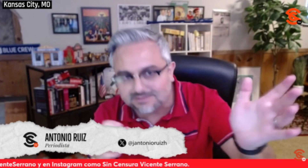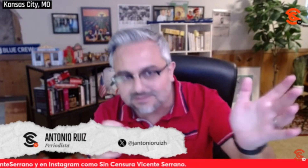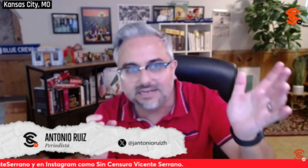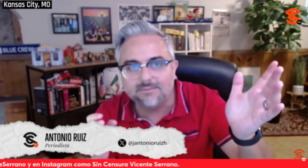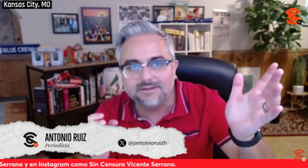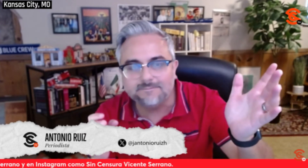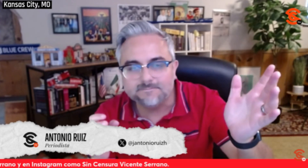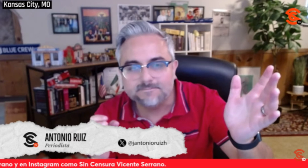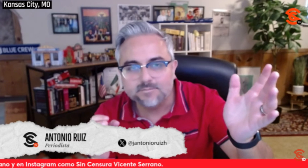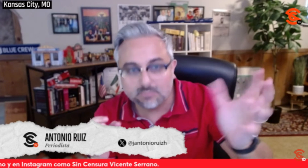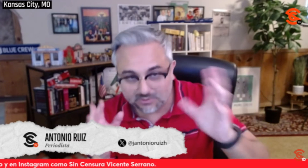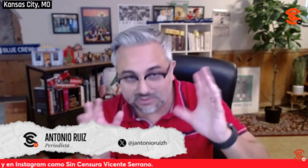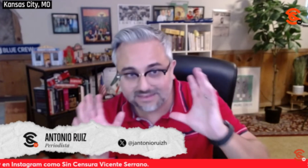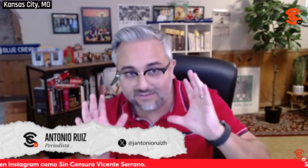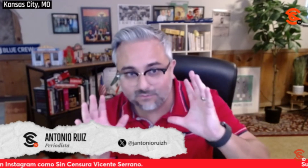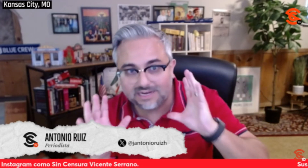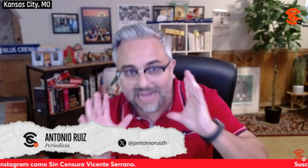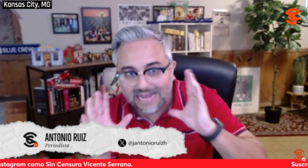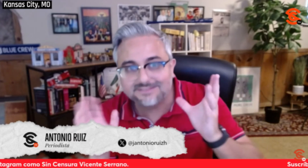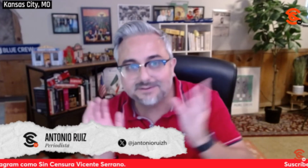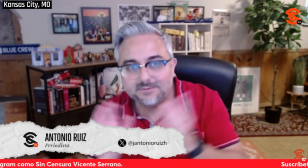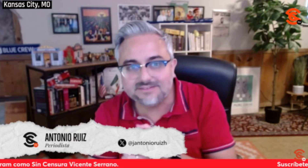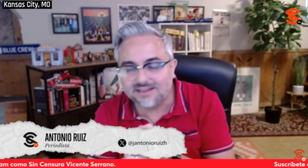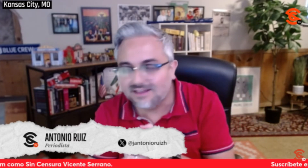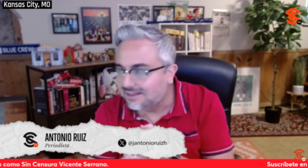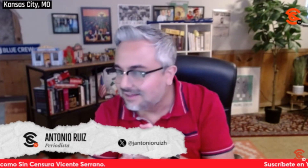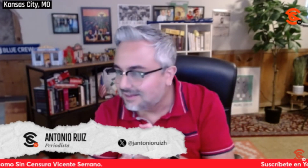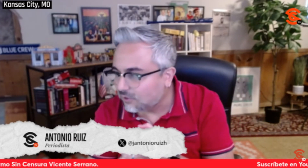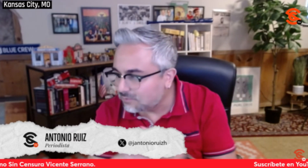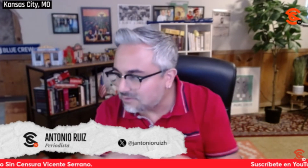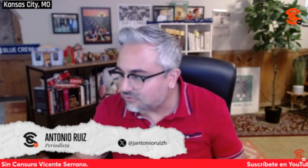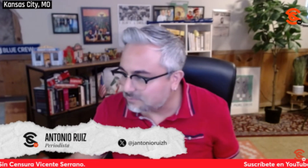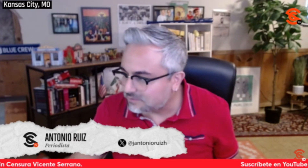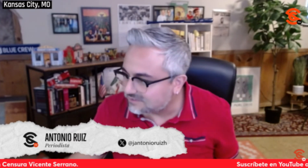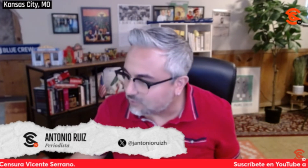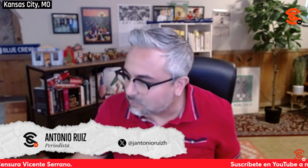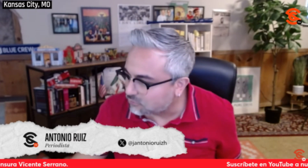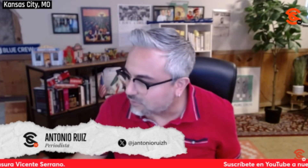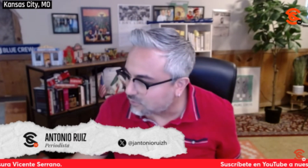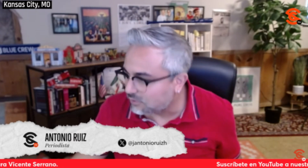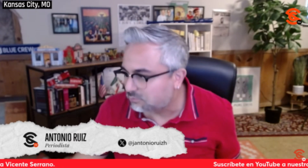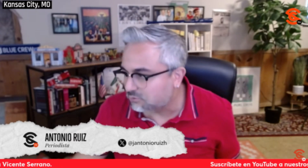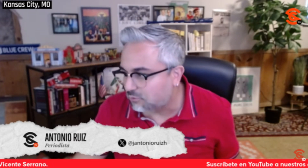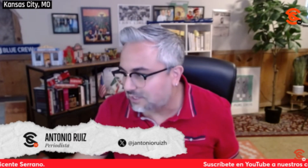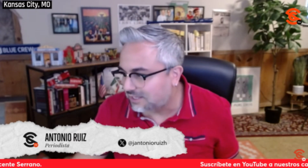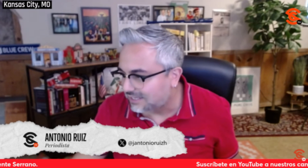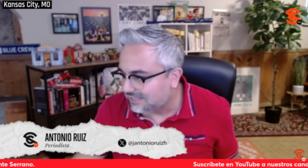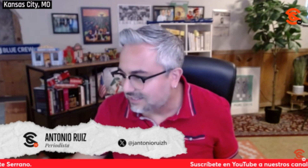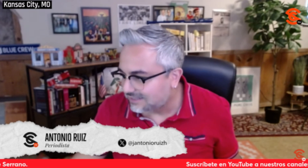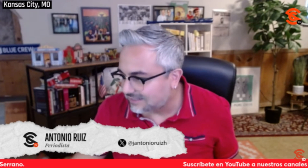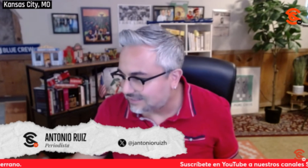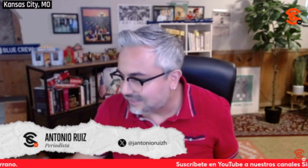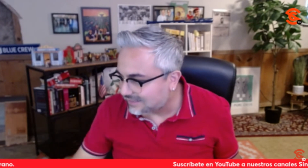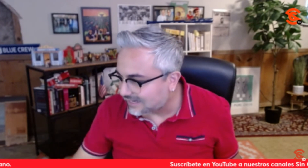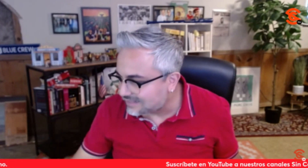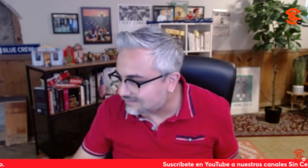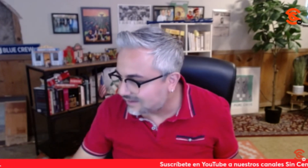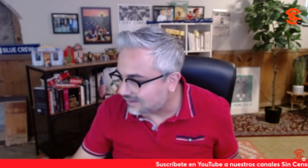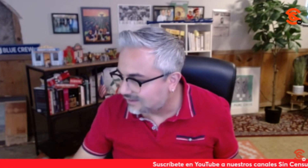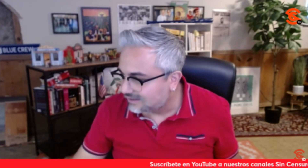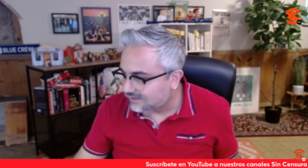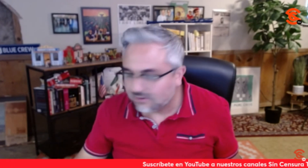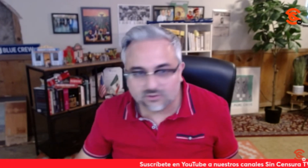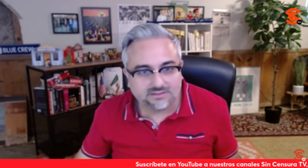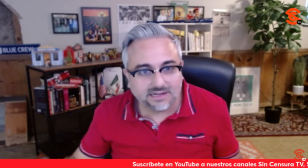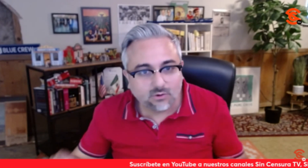es interminable, pero esta fue la entrevista que hoy menciona el presidente López Obrador. Bueno, pues fue de